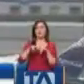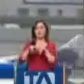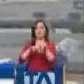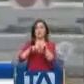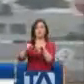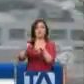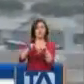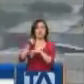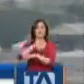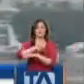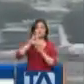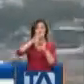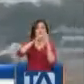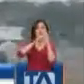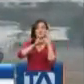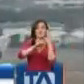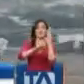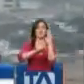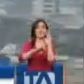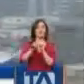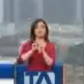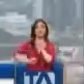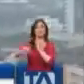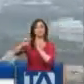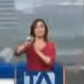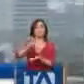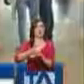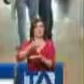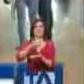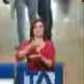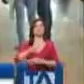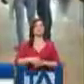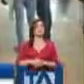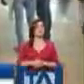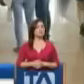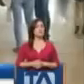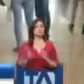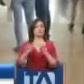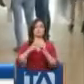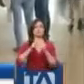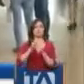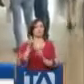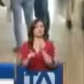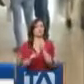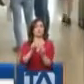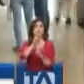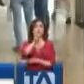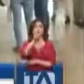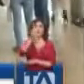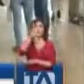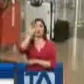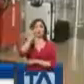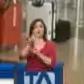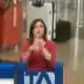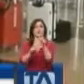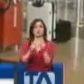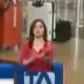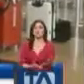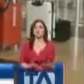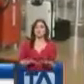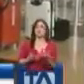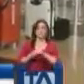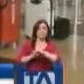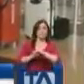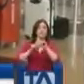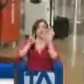en el transcurso del día de hoy hacia dicha ciudad están suspendidos, lo que significó un grave problema para los 238 pasajeros que alrededor de